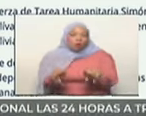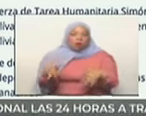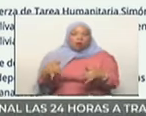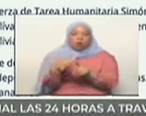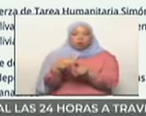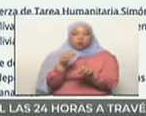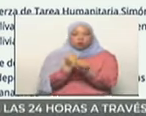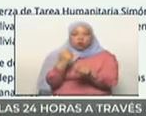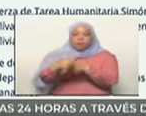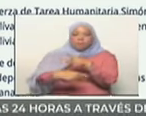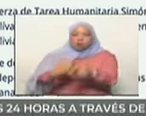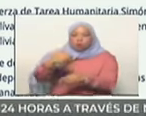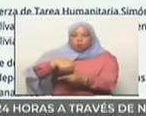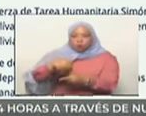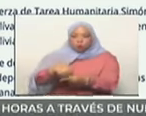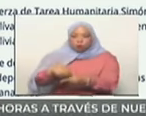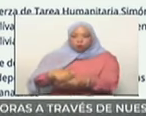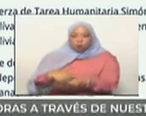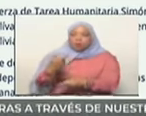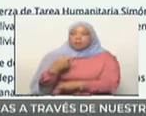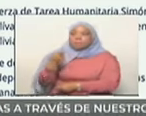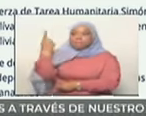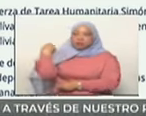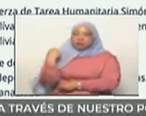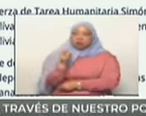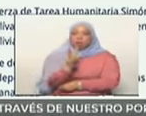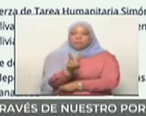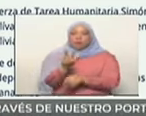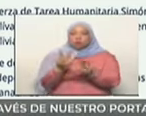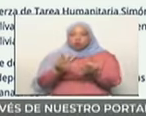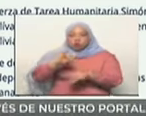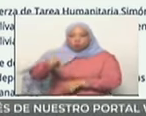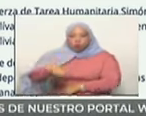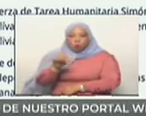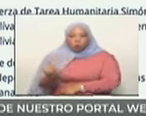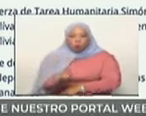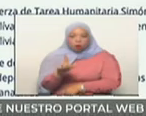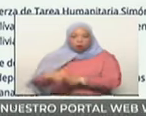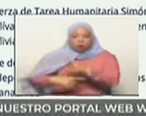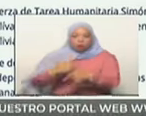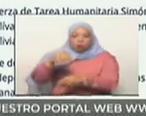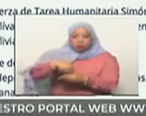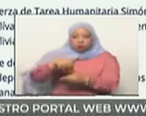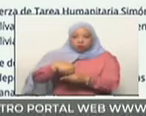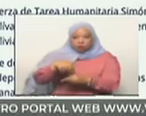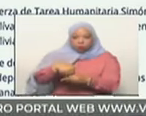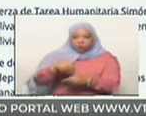este proceso electoral del pasado 28 de julio. Yo quisiera saber, usted ha dicho que ha